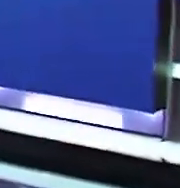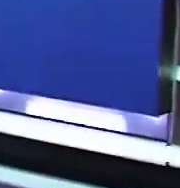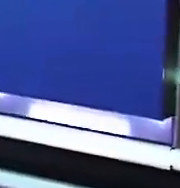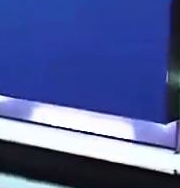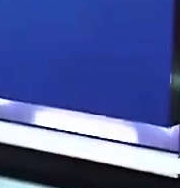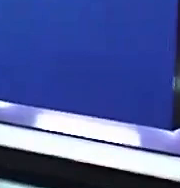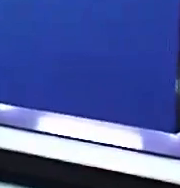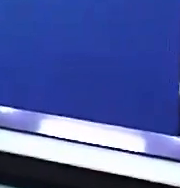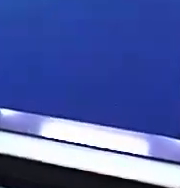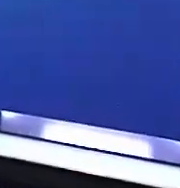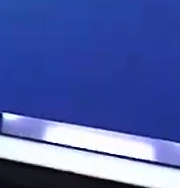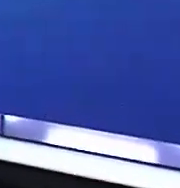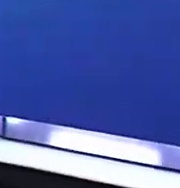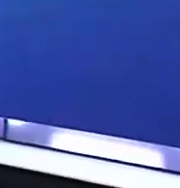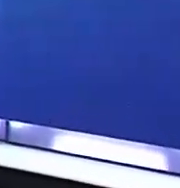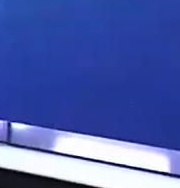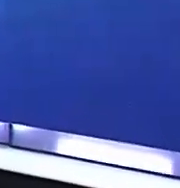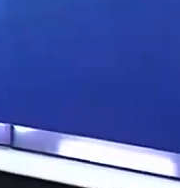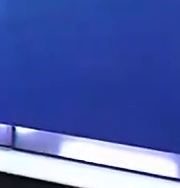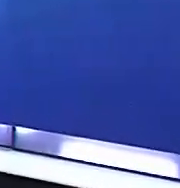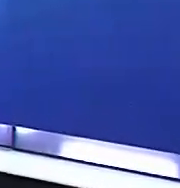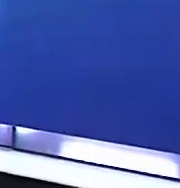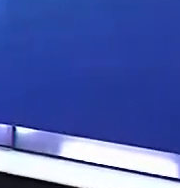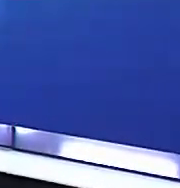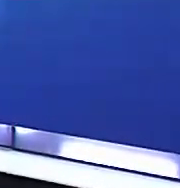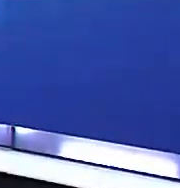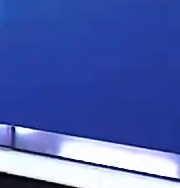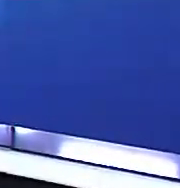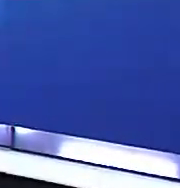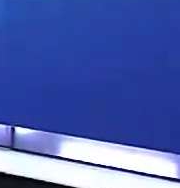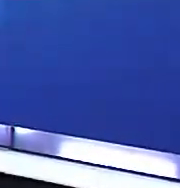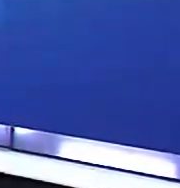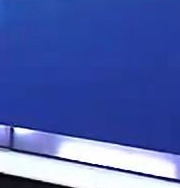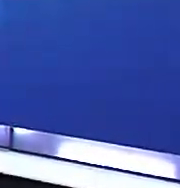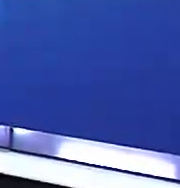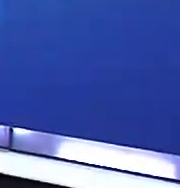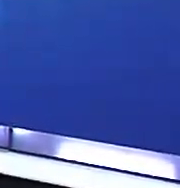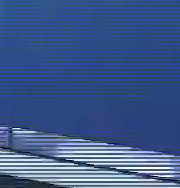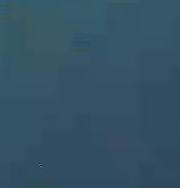Presta atención porque se tiene previsto que la planta de fertilizantes entre en funcionamiento aproximadamente.